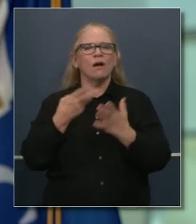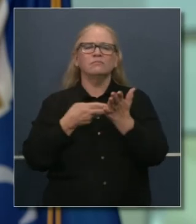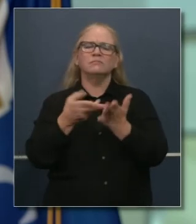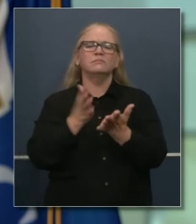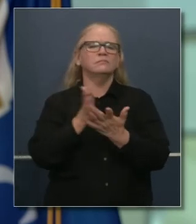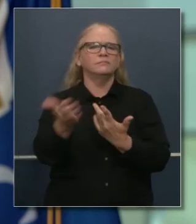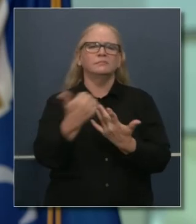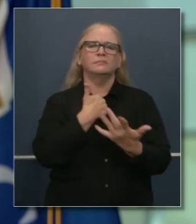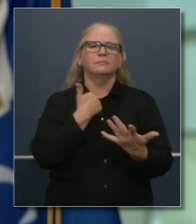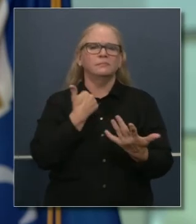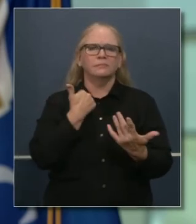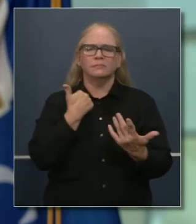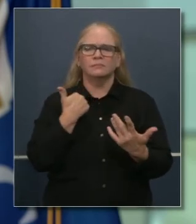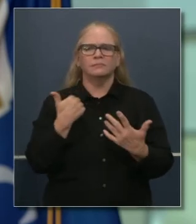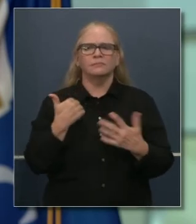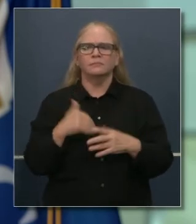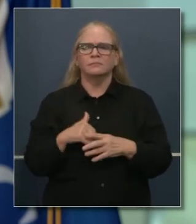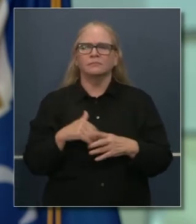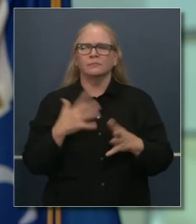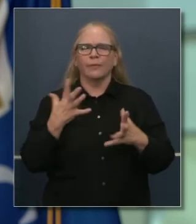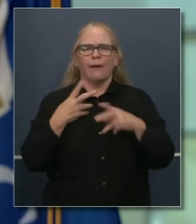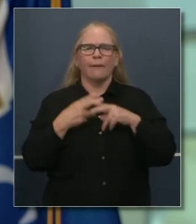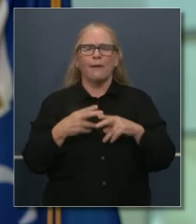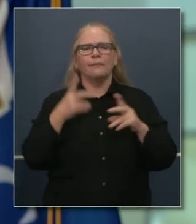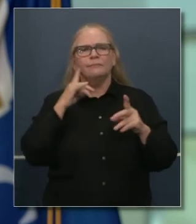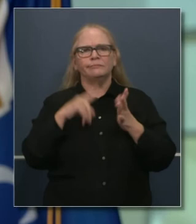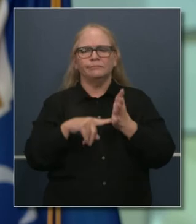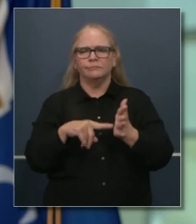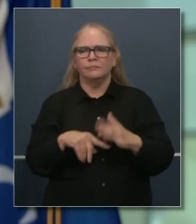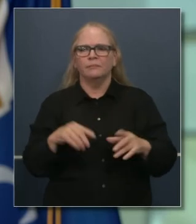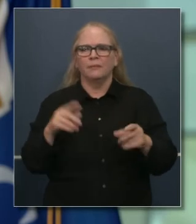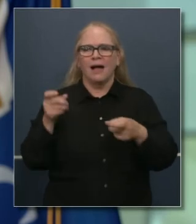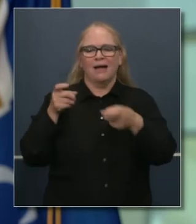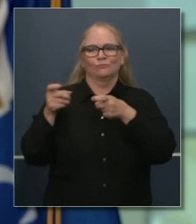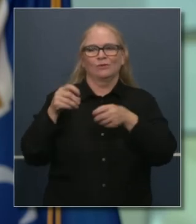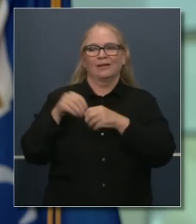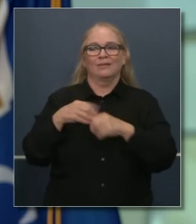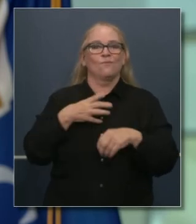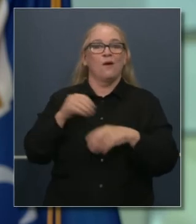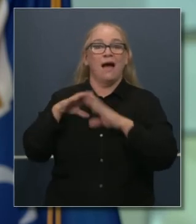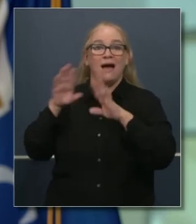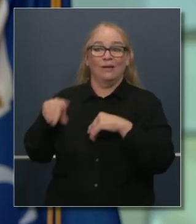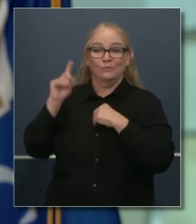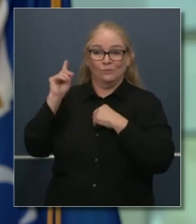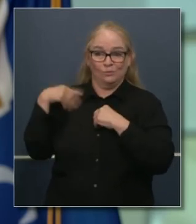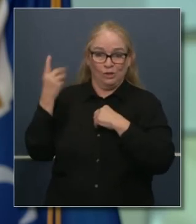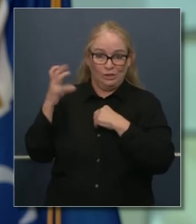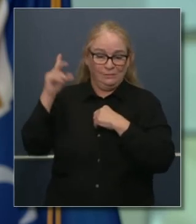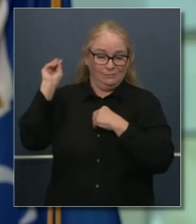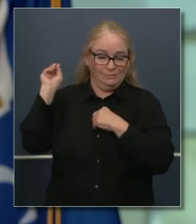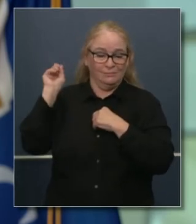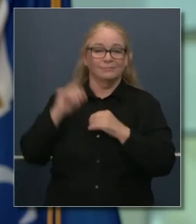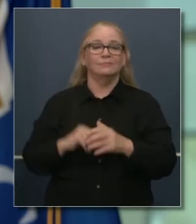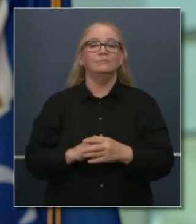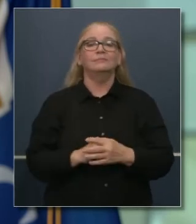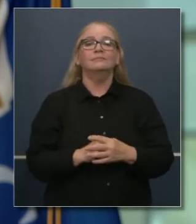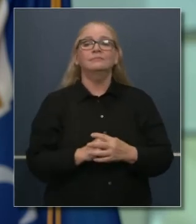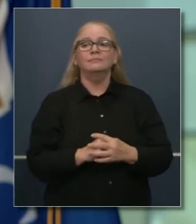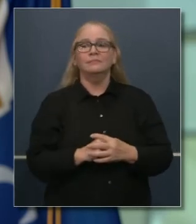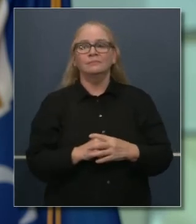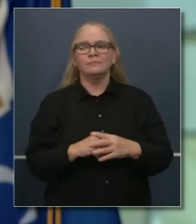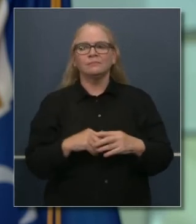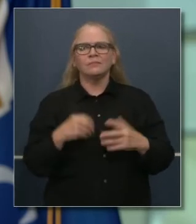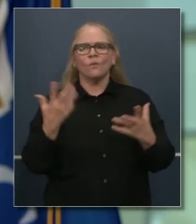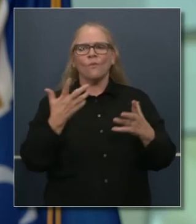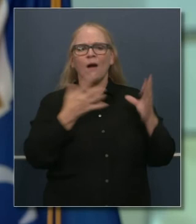en relación a la altura actual del farc la administración actual en la casa blanca en washington dc y las condiciones